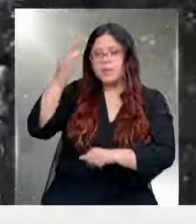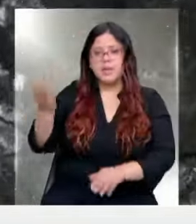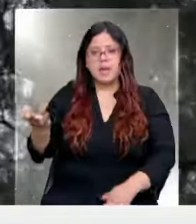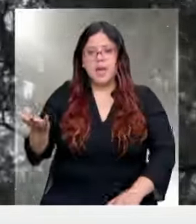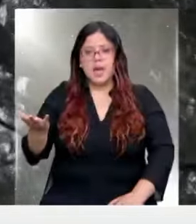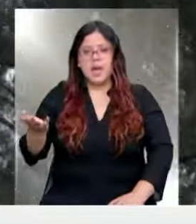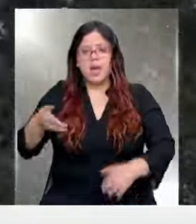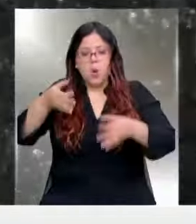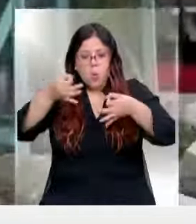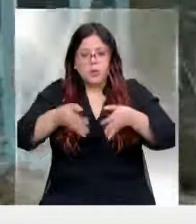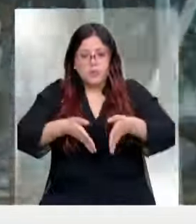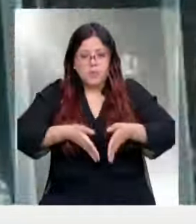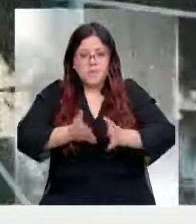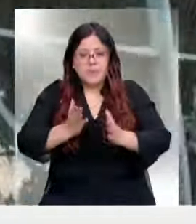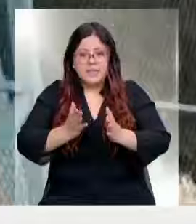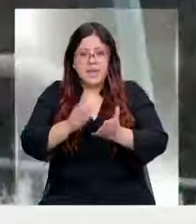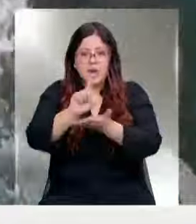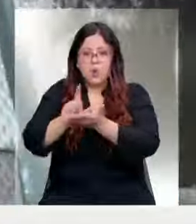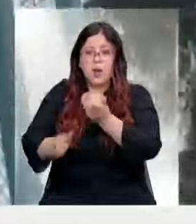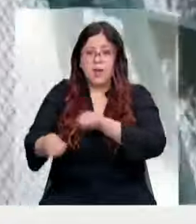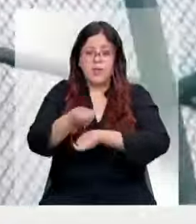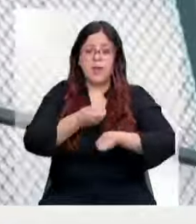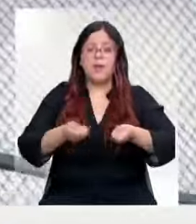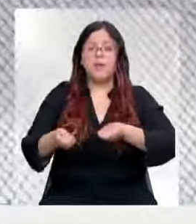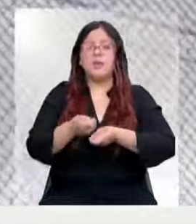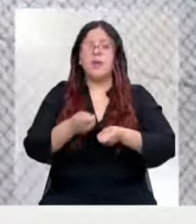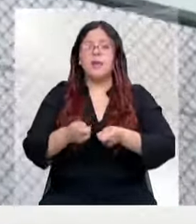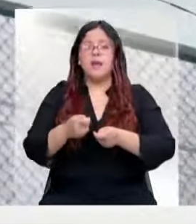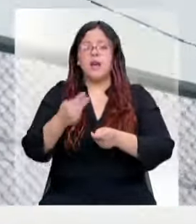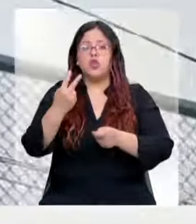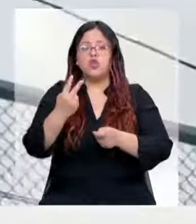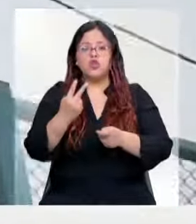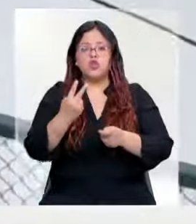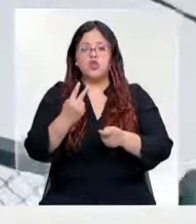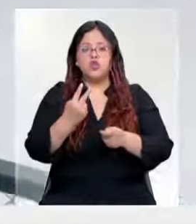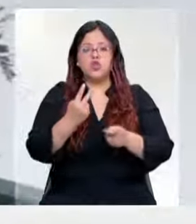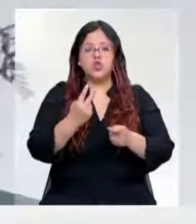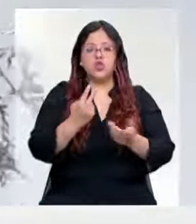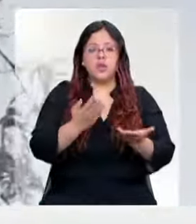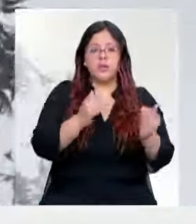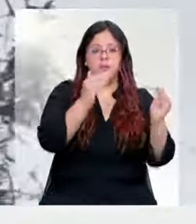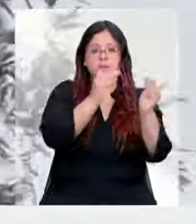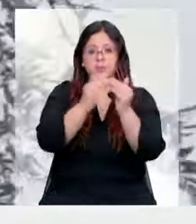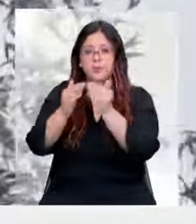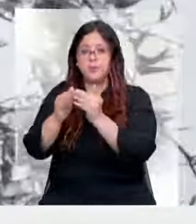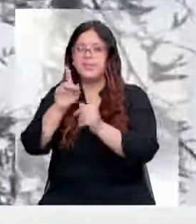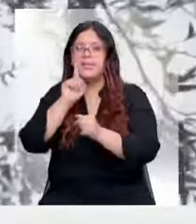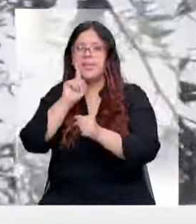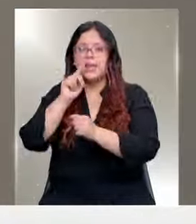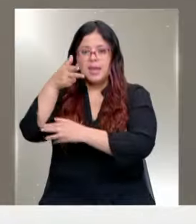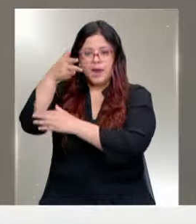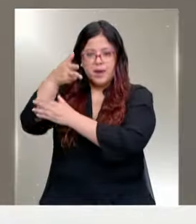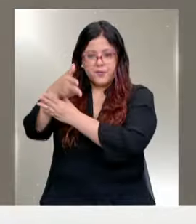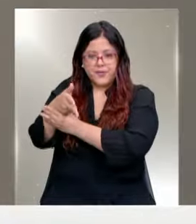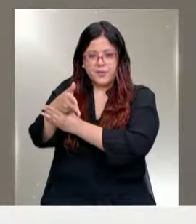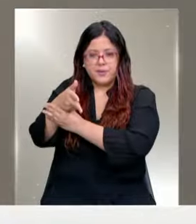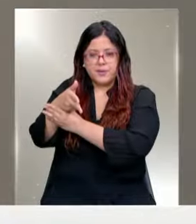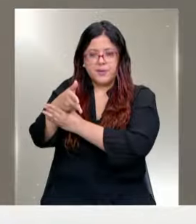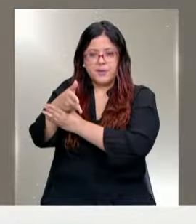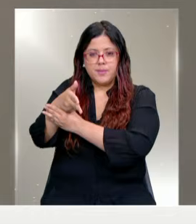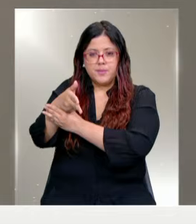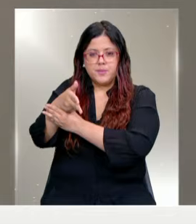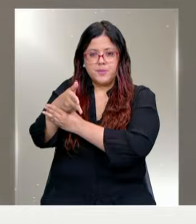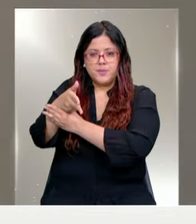el pasaje donde mantenían los puntos de venta. Tenía 2 domicilios que contaban con circuito cerrado de vigilancia,